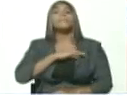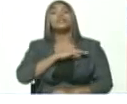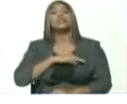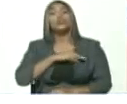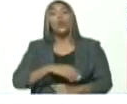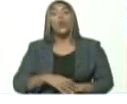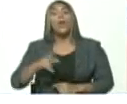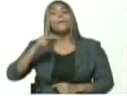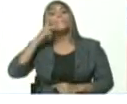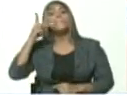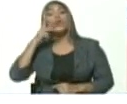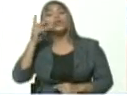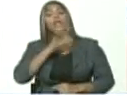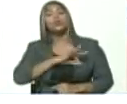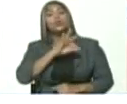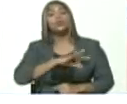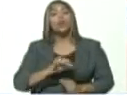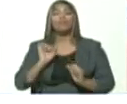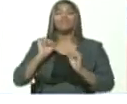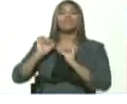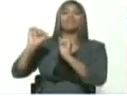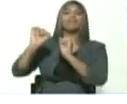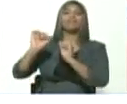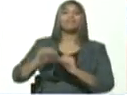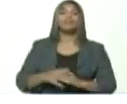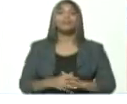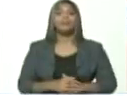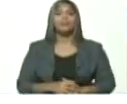con las políticas sociales,